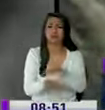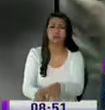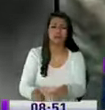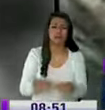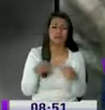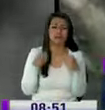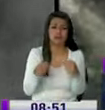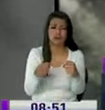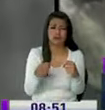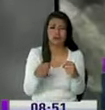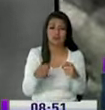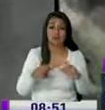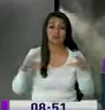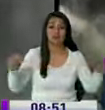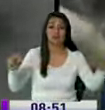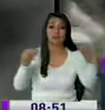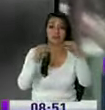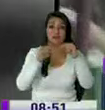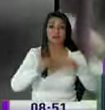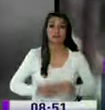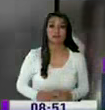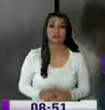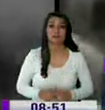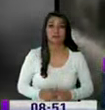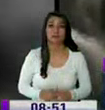fiereza de la naturaleza